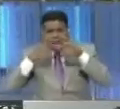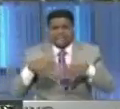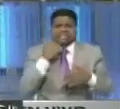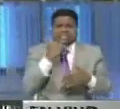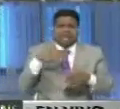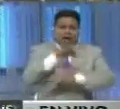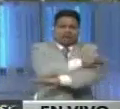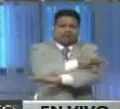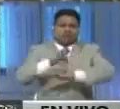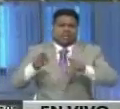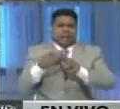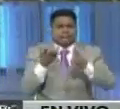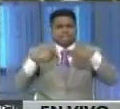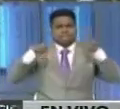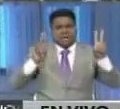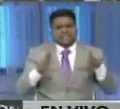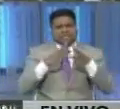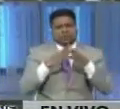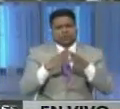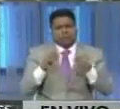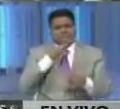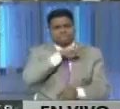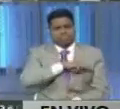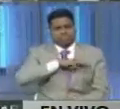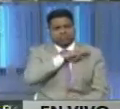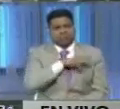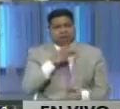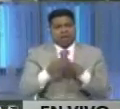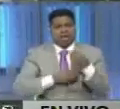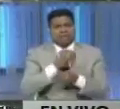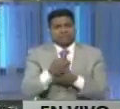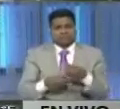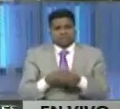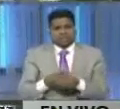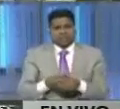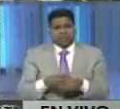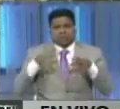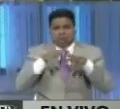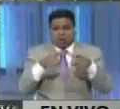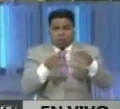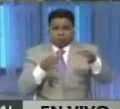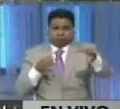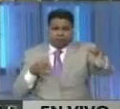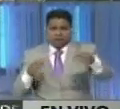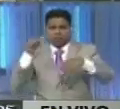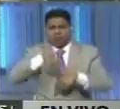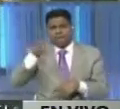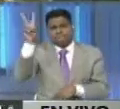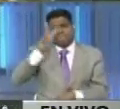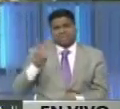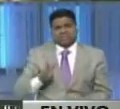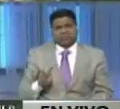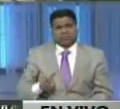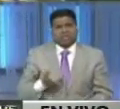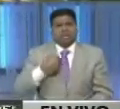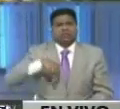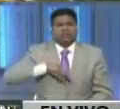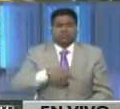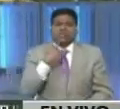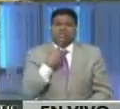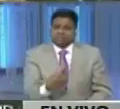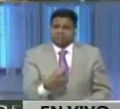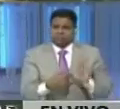paz y todas las operaciones que realiza nuestra Fuerza Armada nacional bolivariana a lo largo y ancho del territorio nosotros queremos confirmar y